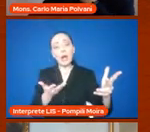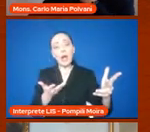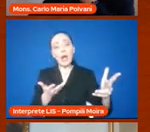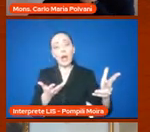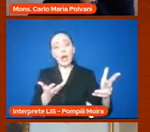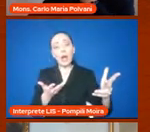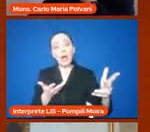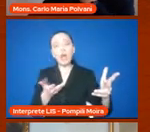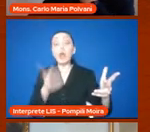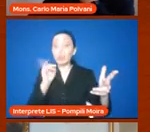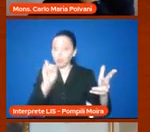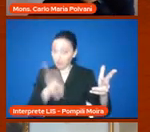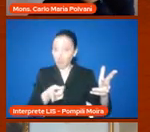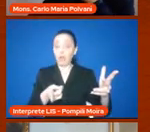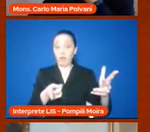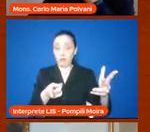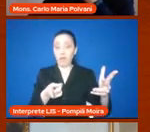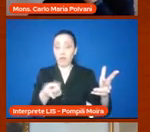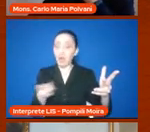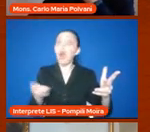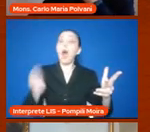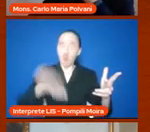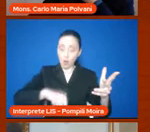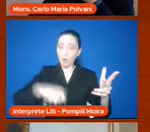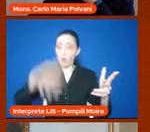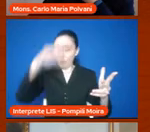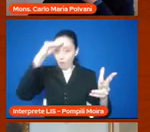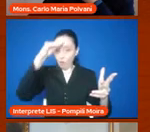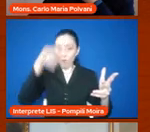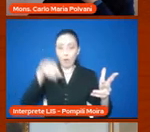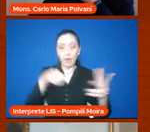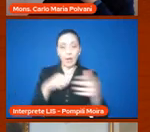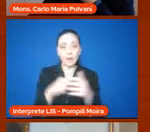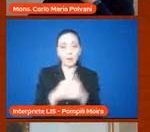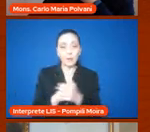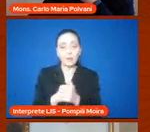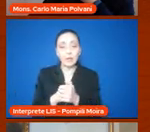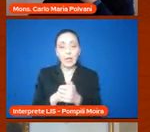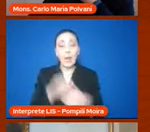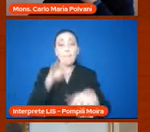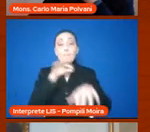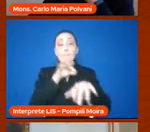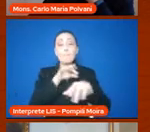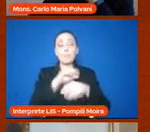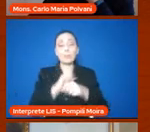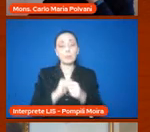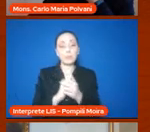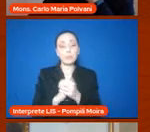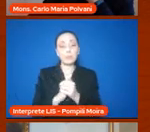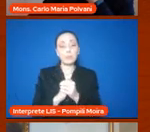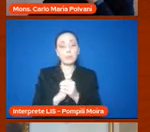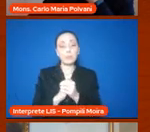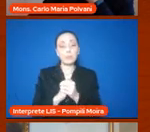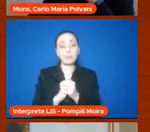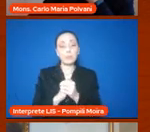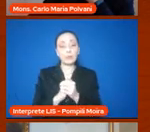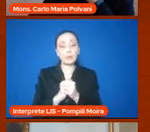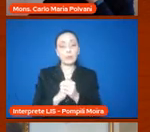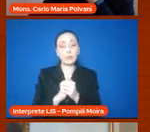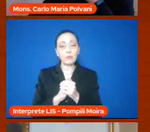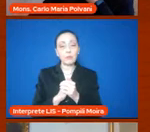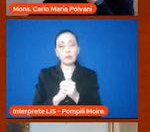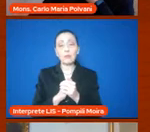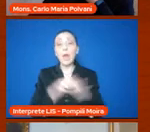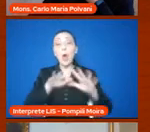También esta pandemia nos ha demostrado qué ocurre cuando el mundo